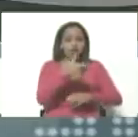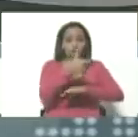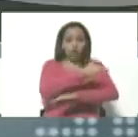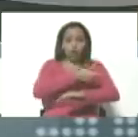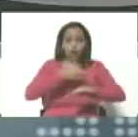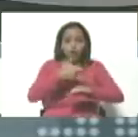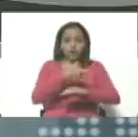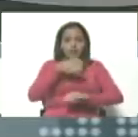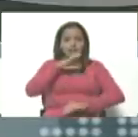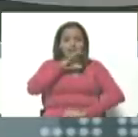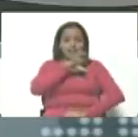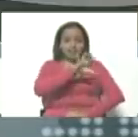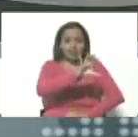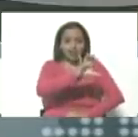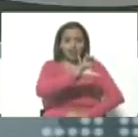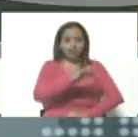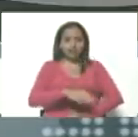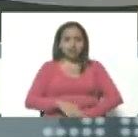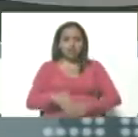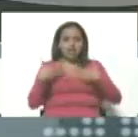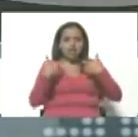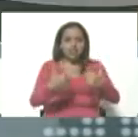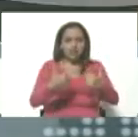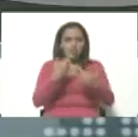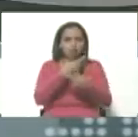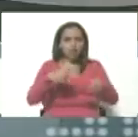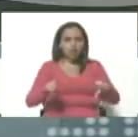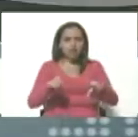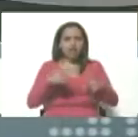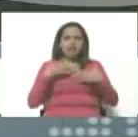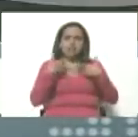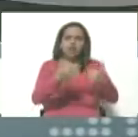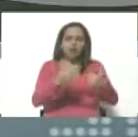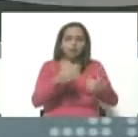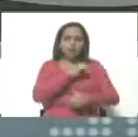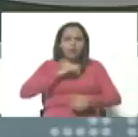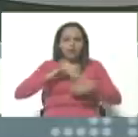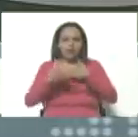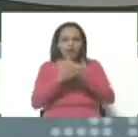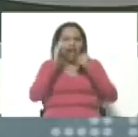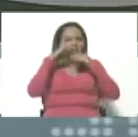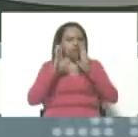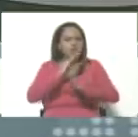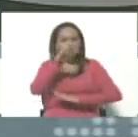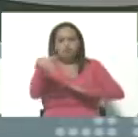el Estado, la salud pública, la salud privada, para atenderlos a todos.